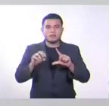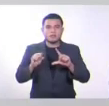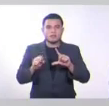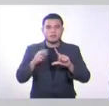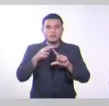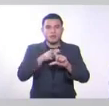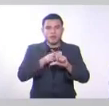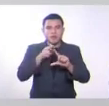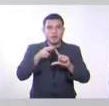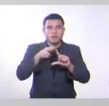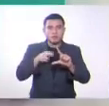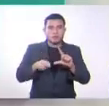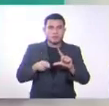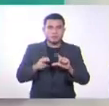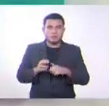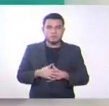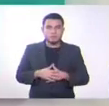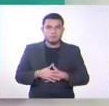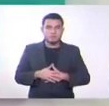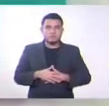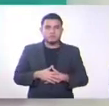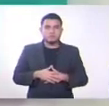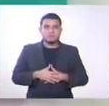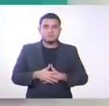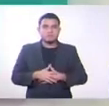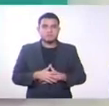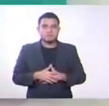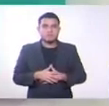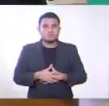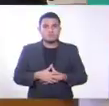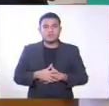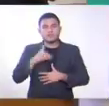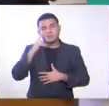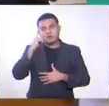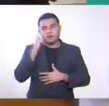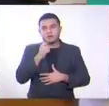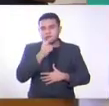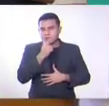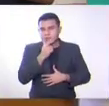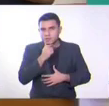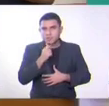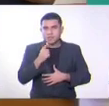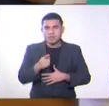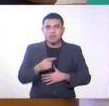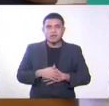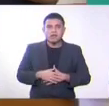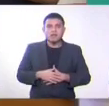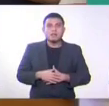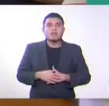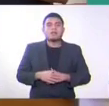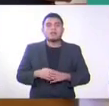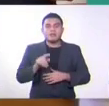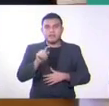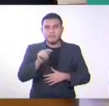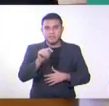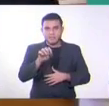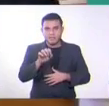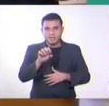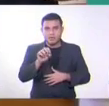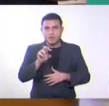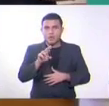hipotenusa? Teorema famosísimo. Ya me recordé. Es el teorema de Pitágoras, ¿verdad? El teorema de